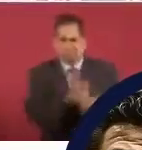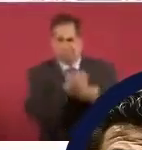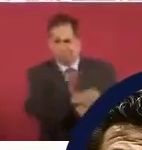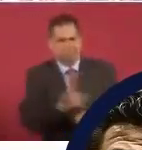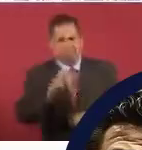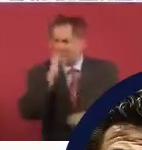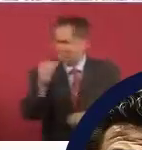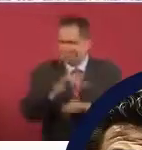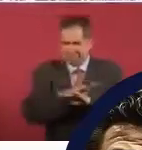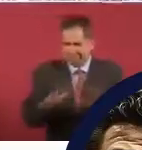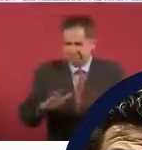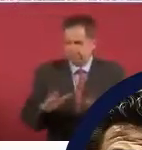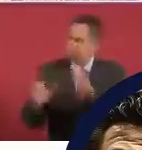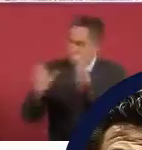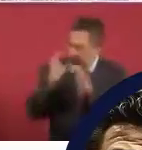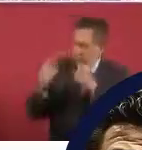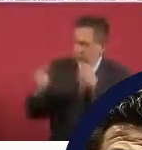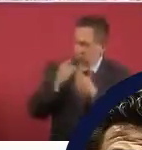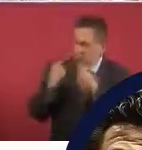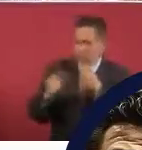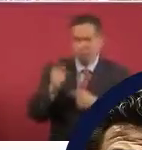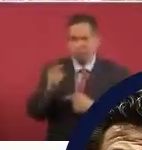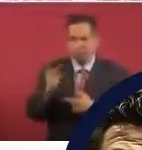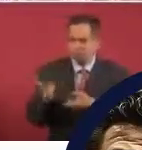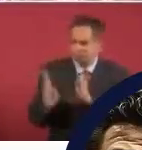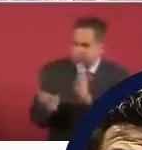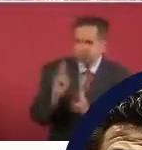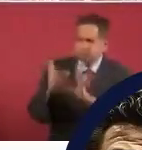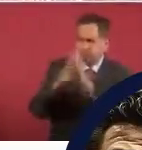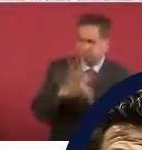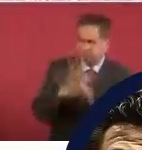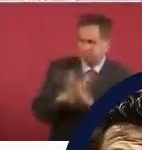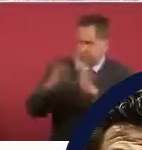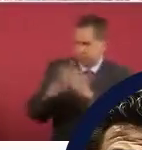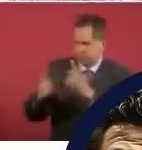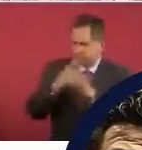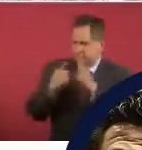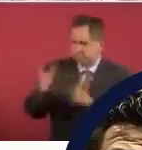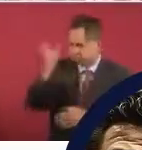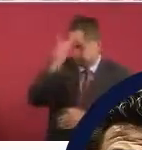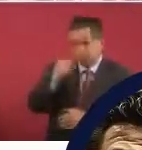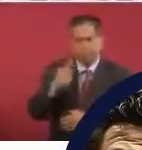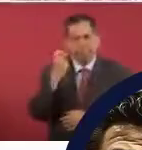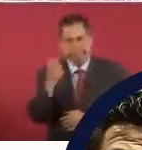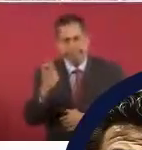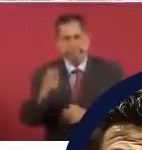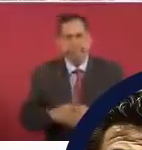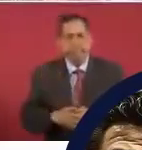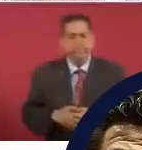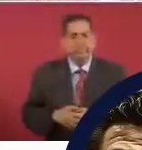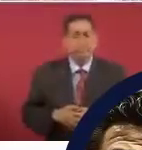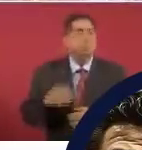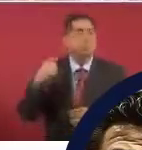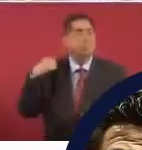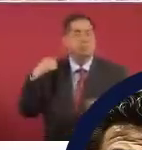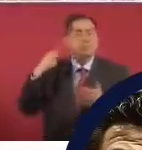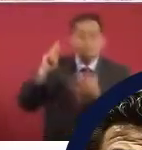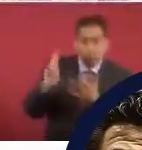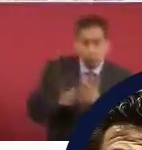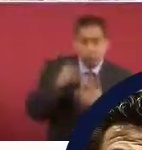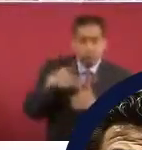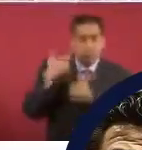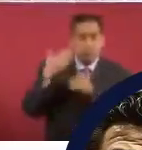reformas que se han establecido sobre la revocación del mandato del combate la corrupción ella no permitir que se entreguen los